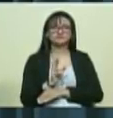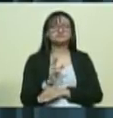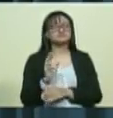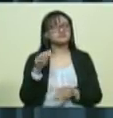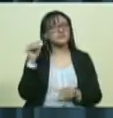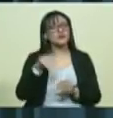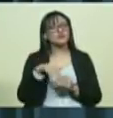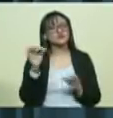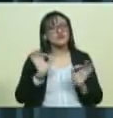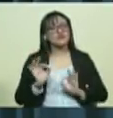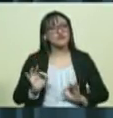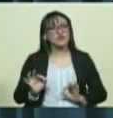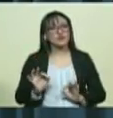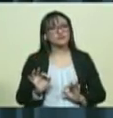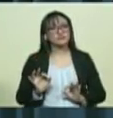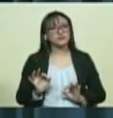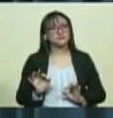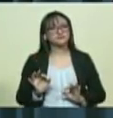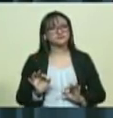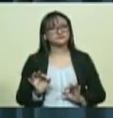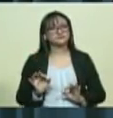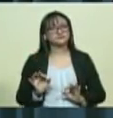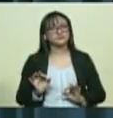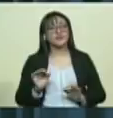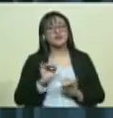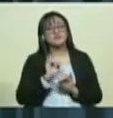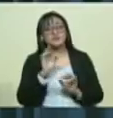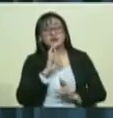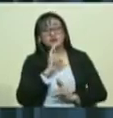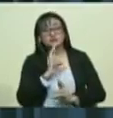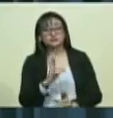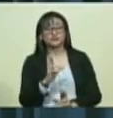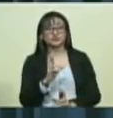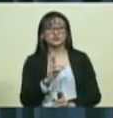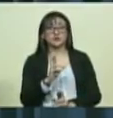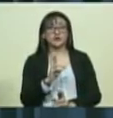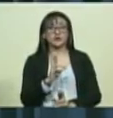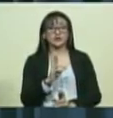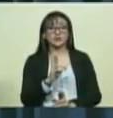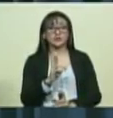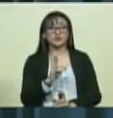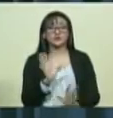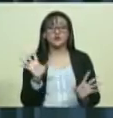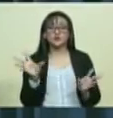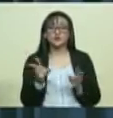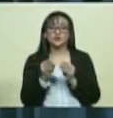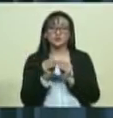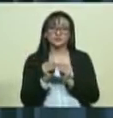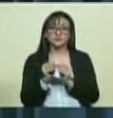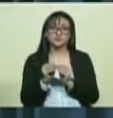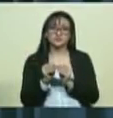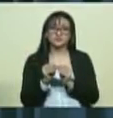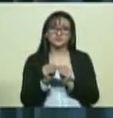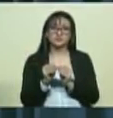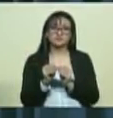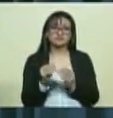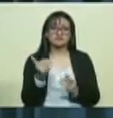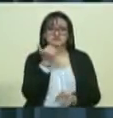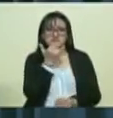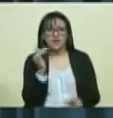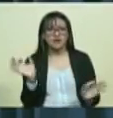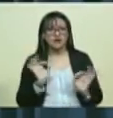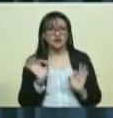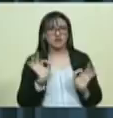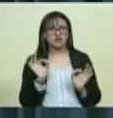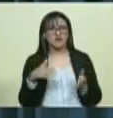y luego del escrutinio y de la transmisión de resultados para la totalización ningún tipo de incidente